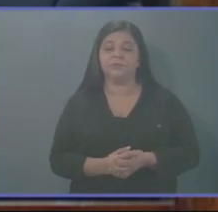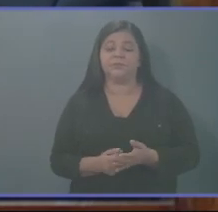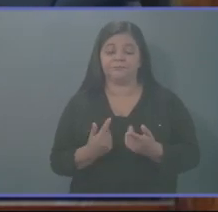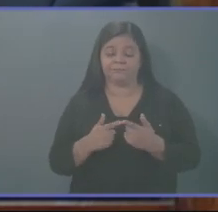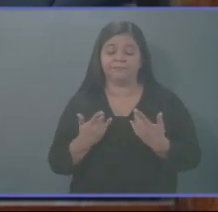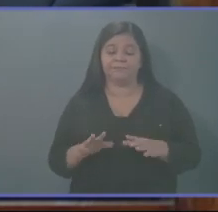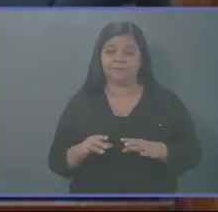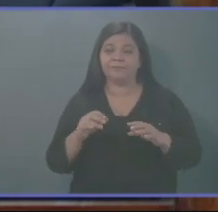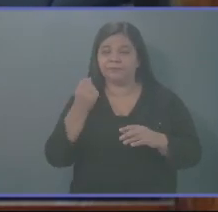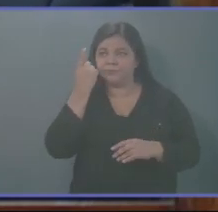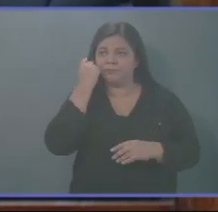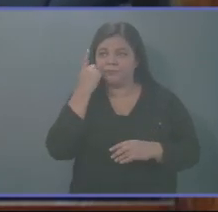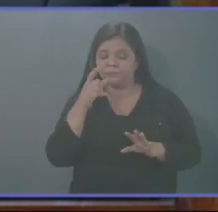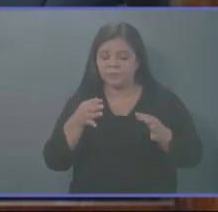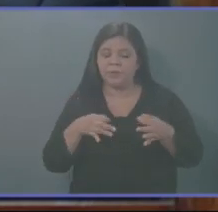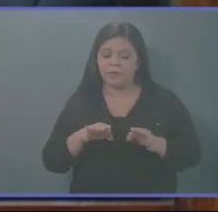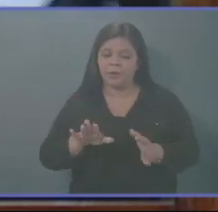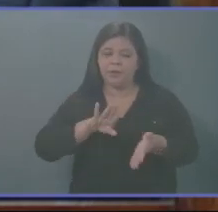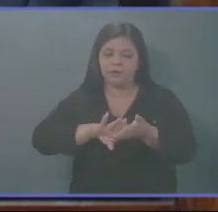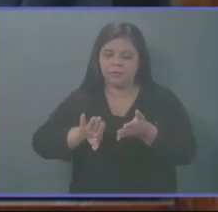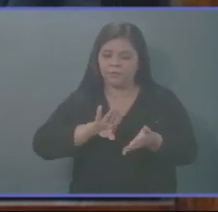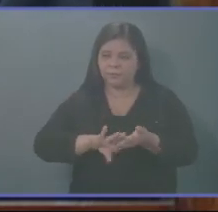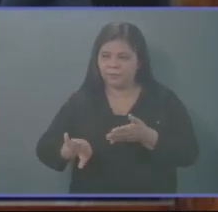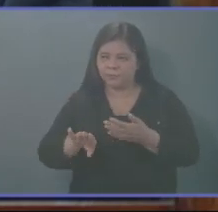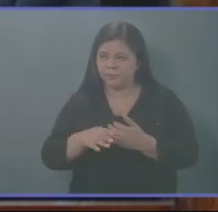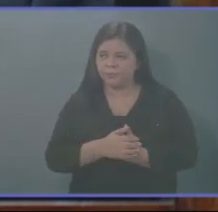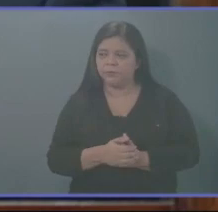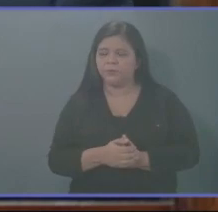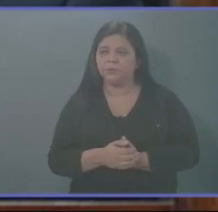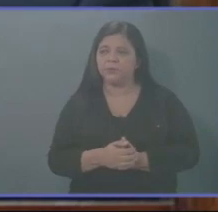se entiende que la forma de pago es una